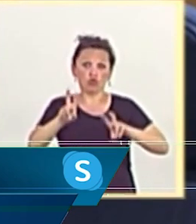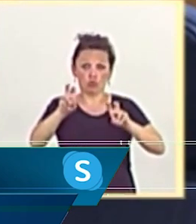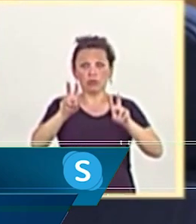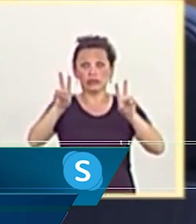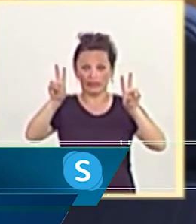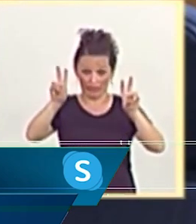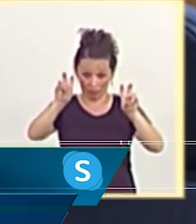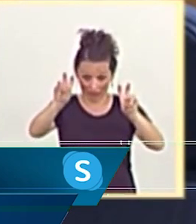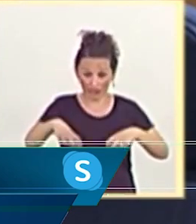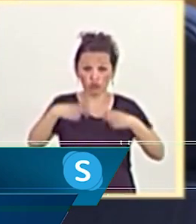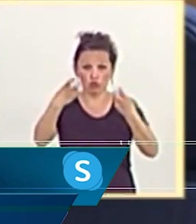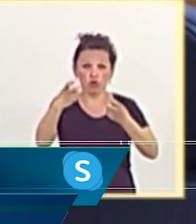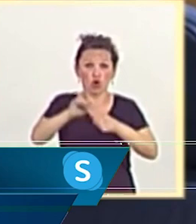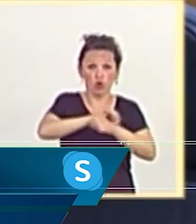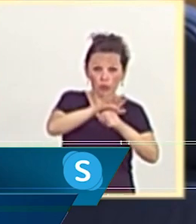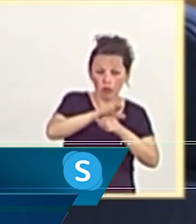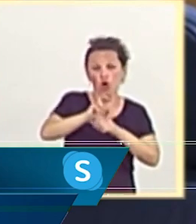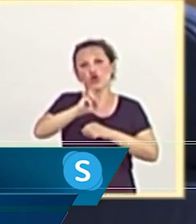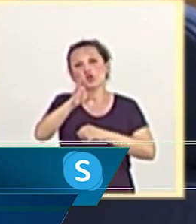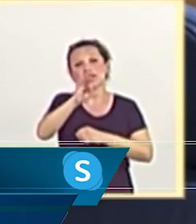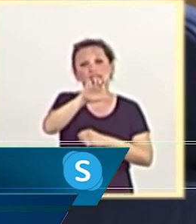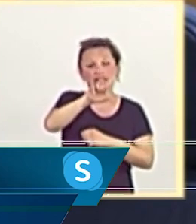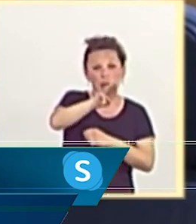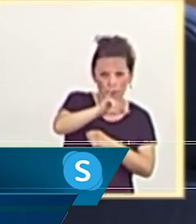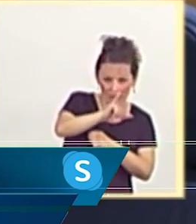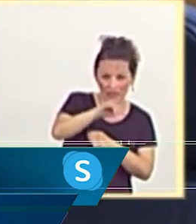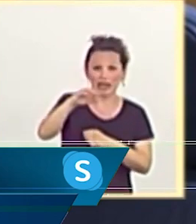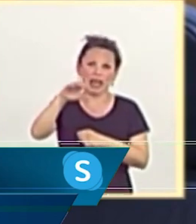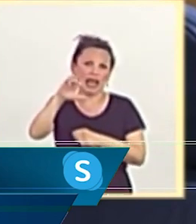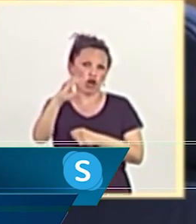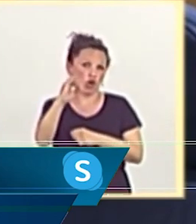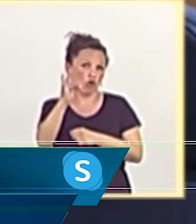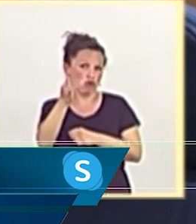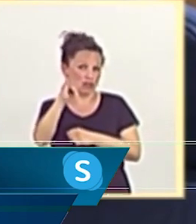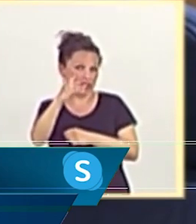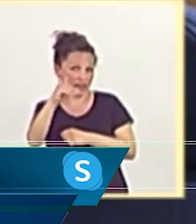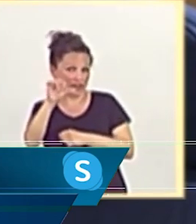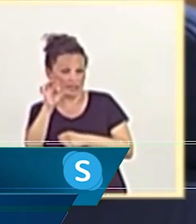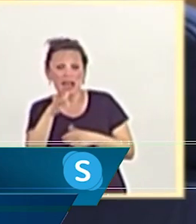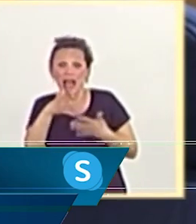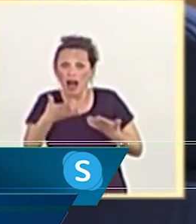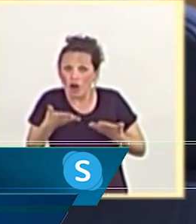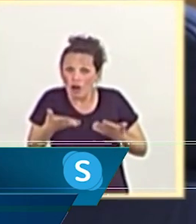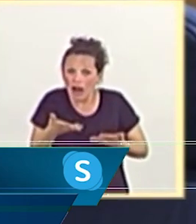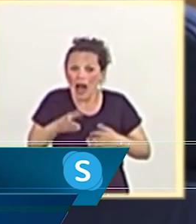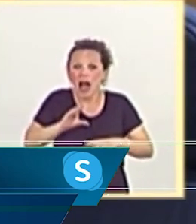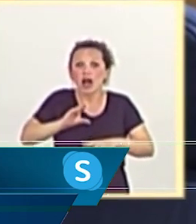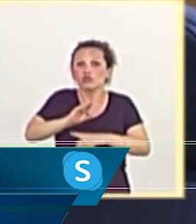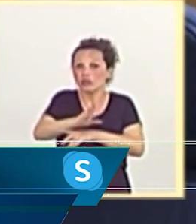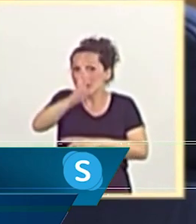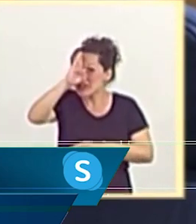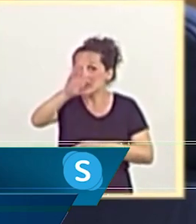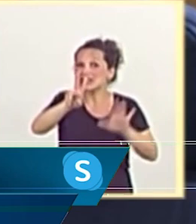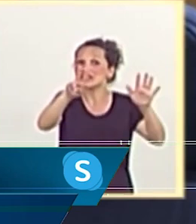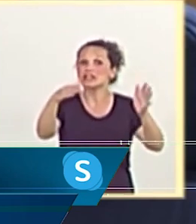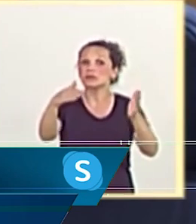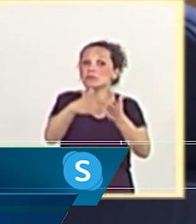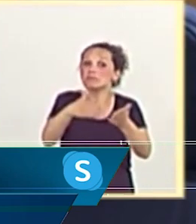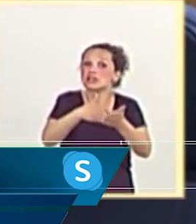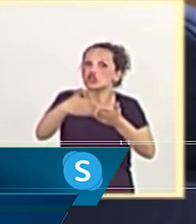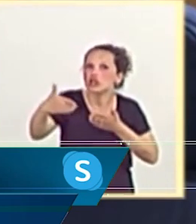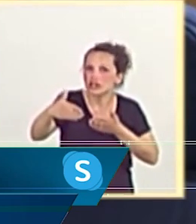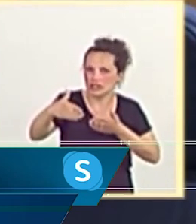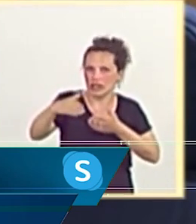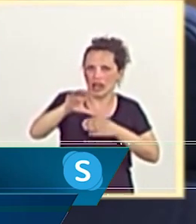realizado la peor gestión sanitaria del mundo. Resulta simplemente grotesco que este individuo